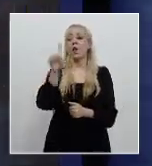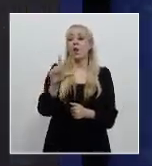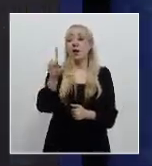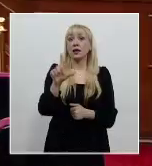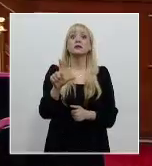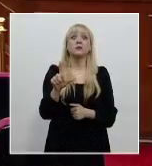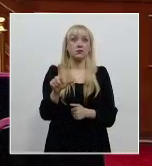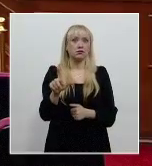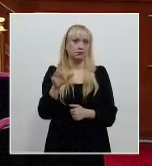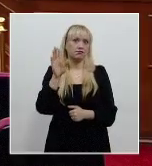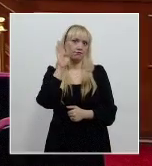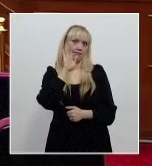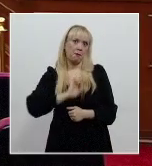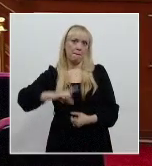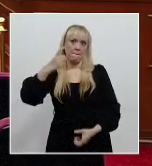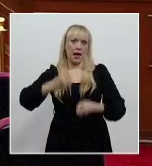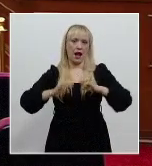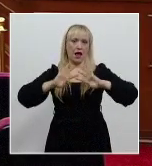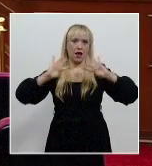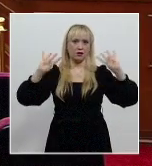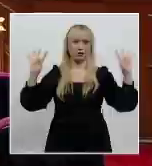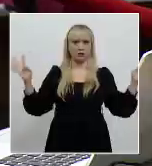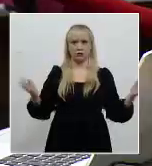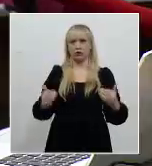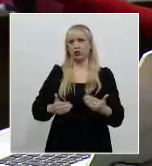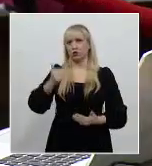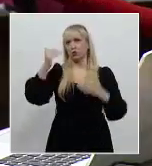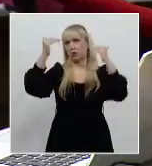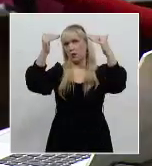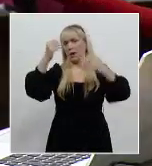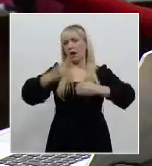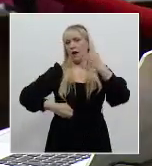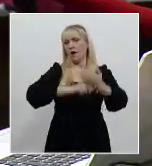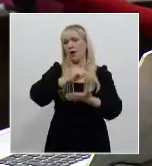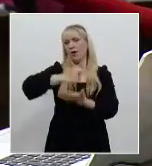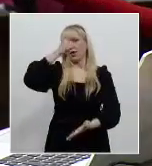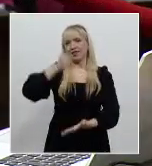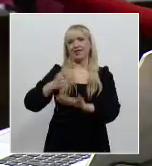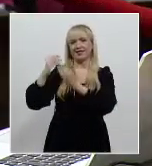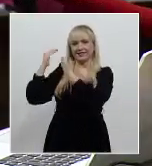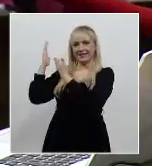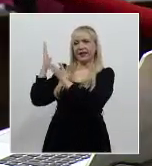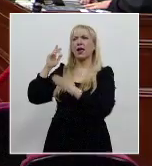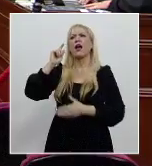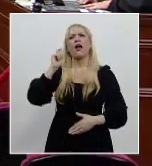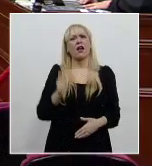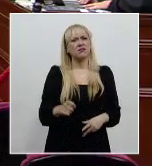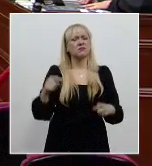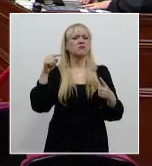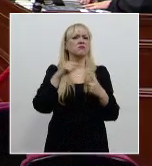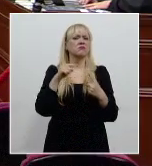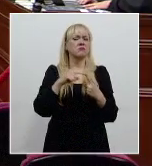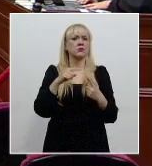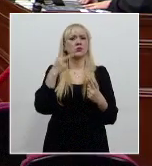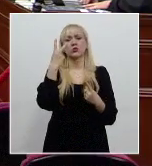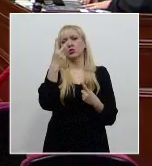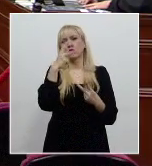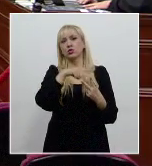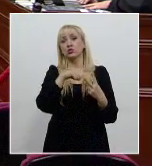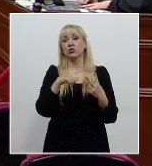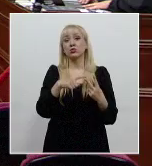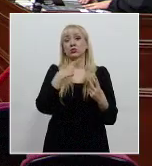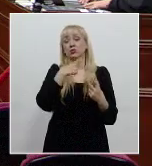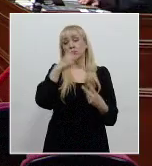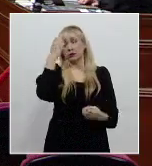por esta señal la sesión del Pleno de la Suprema Corte. En esta ocasión, entre otros temas, tiene previsto resolver 2 recursos